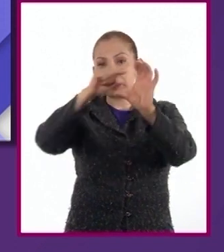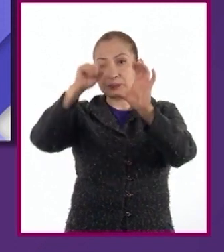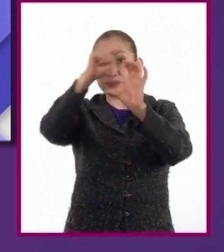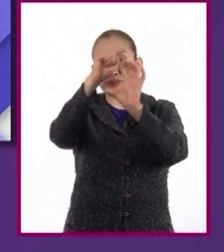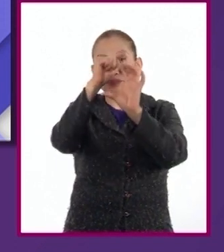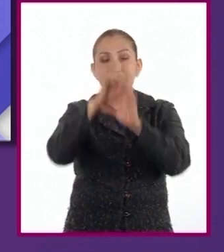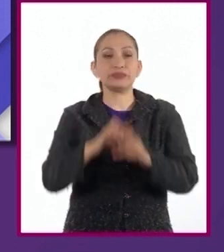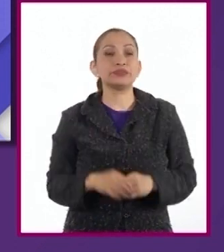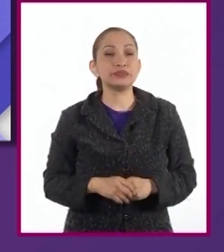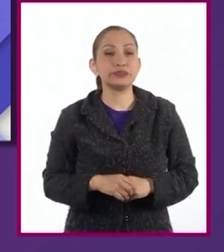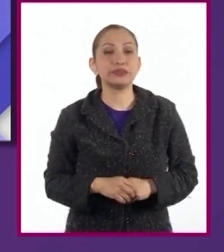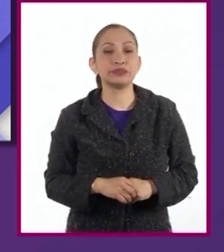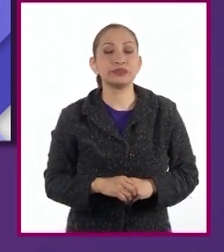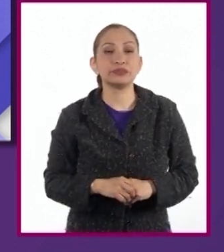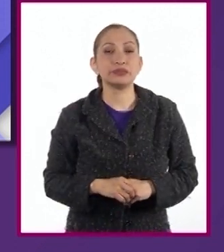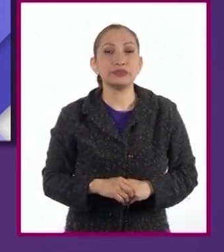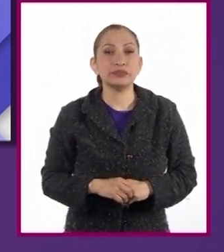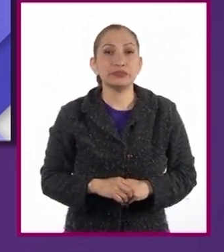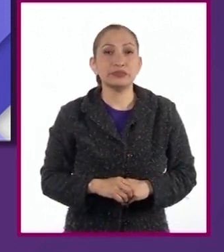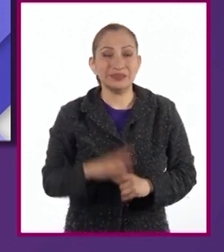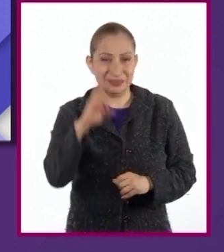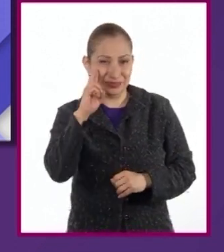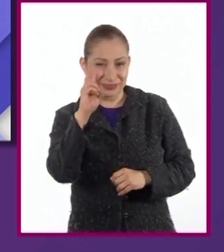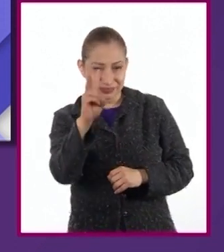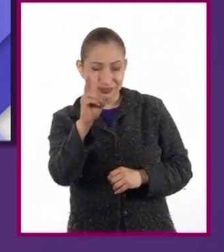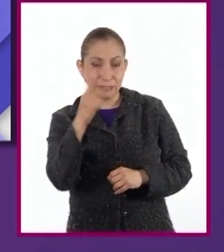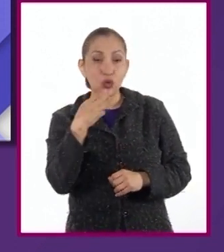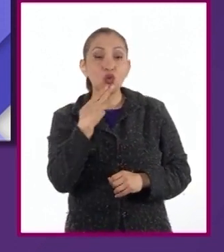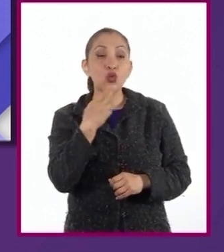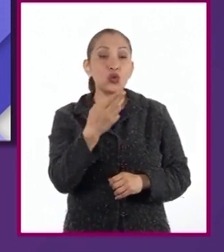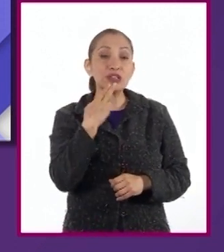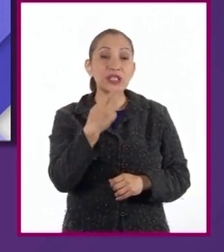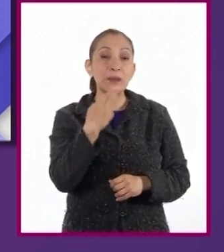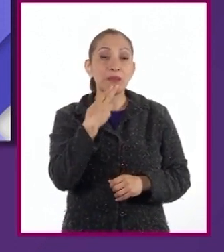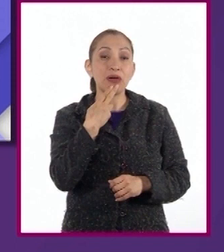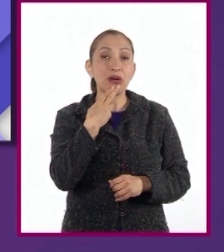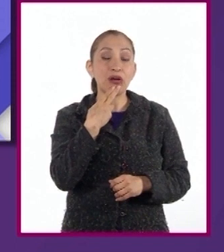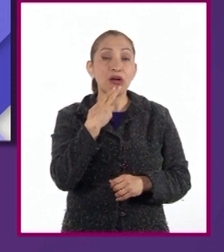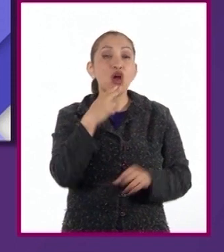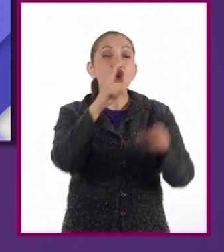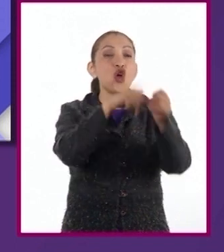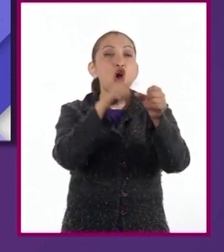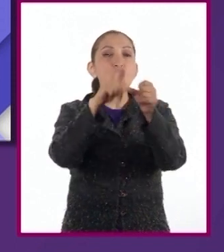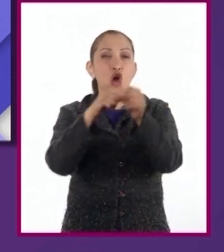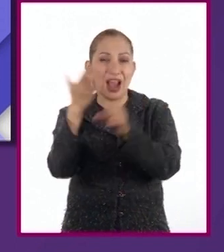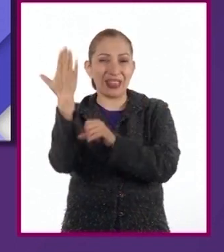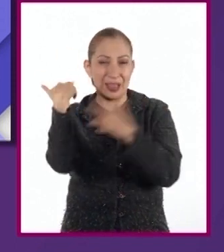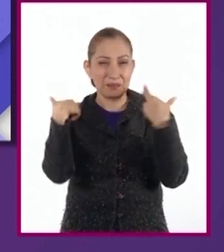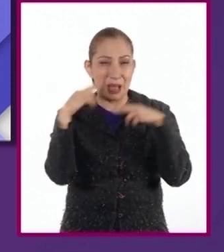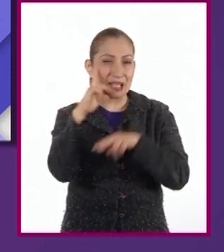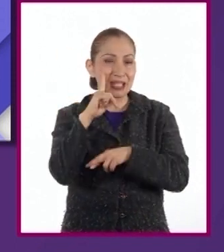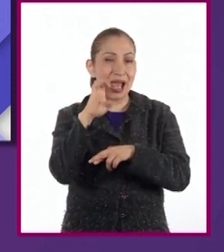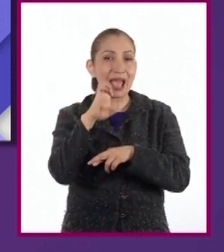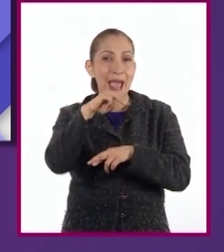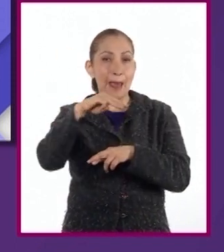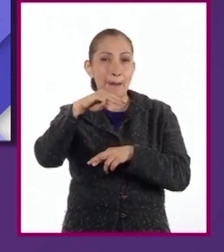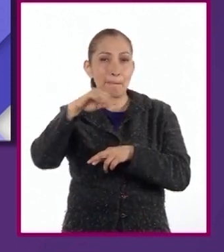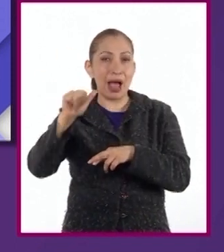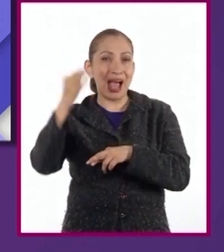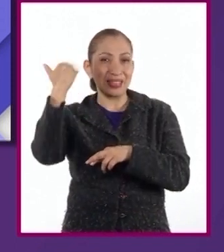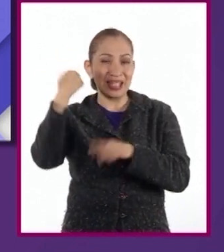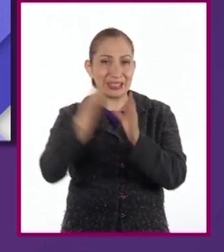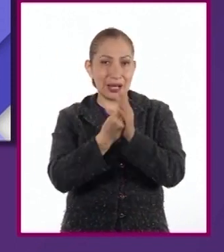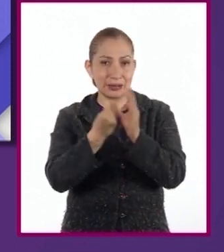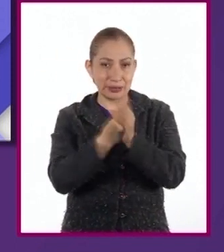O mayúscula. En las imágenes utilizamos el código de colores que mencionó la maestra Emma en sesiones